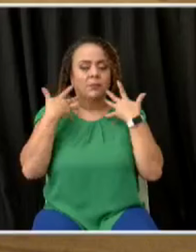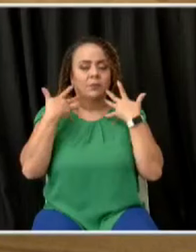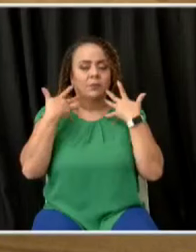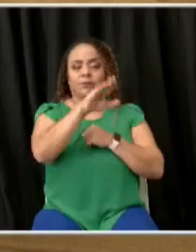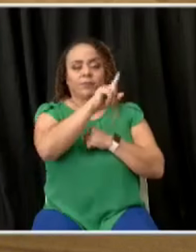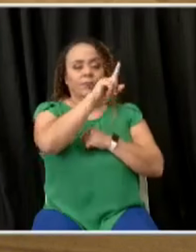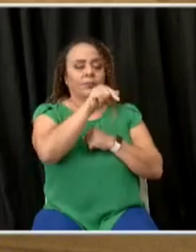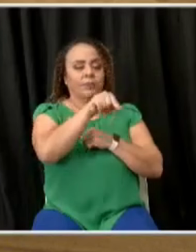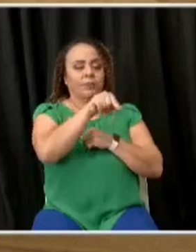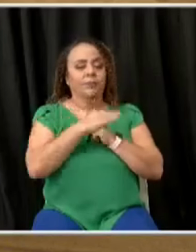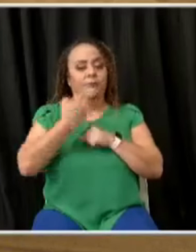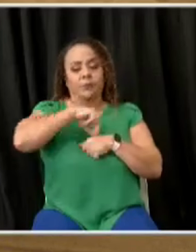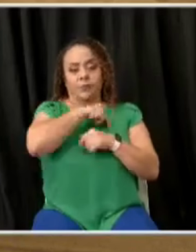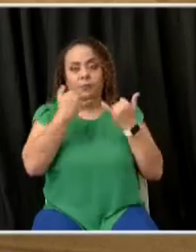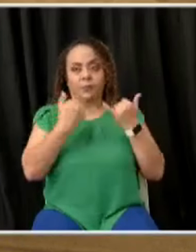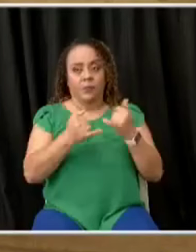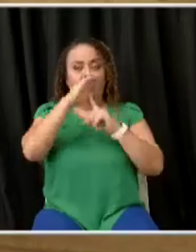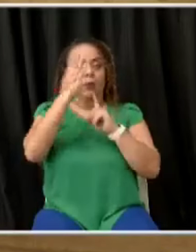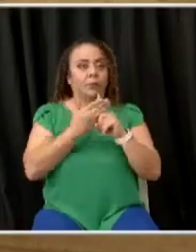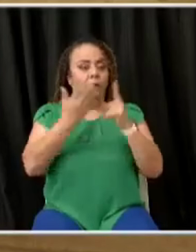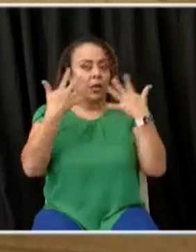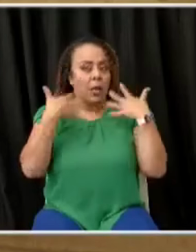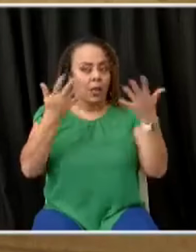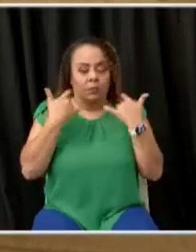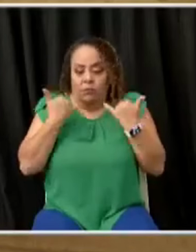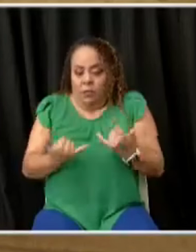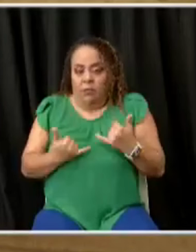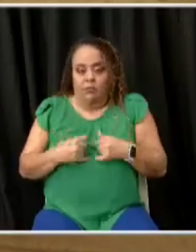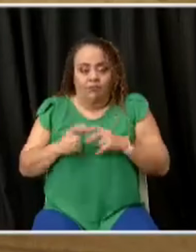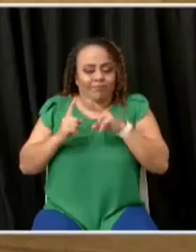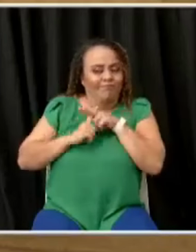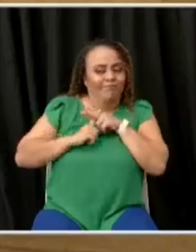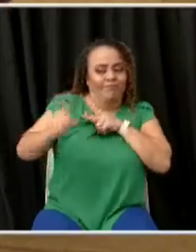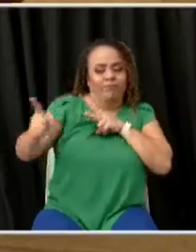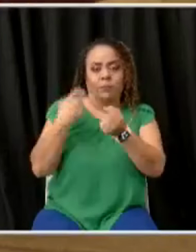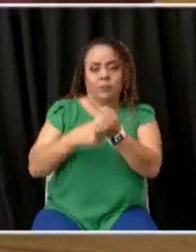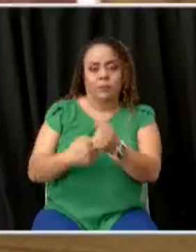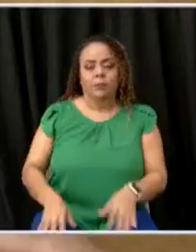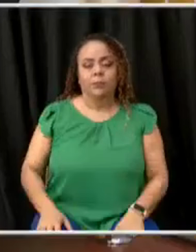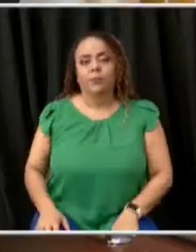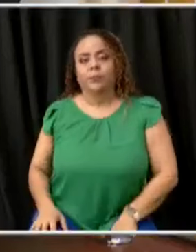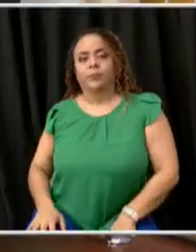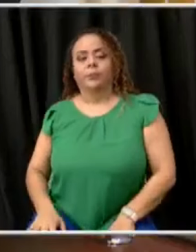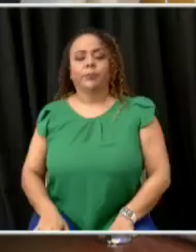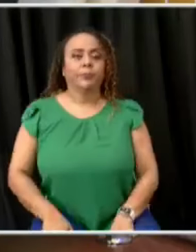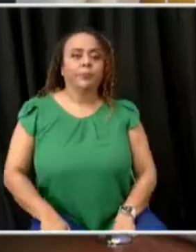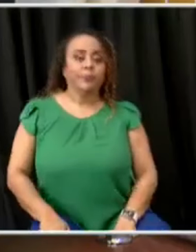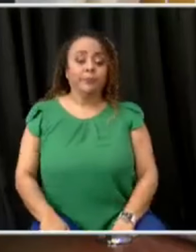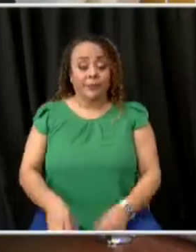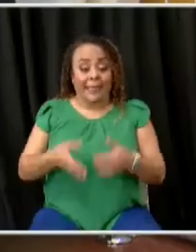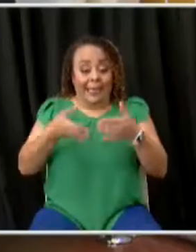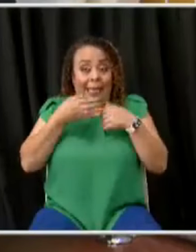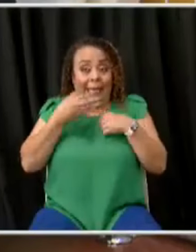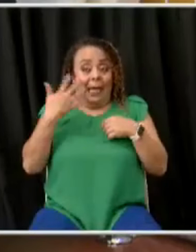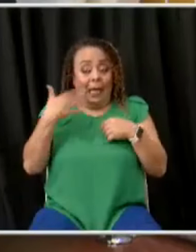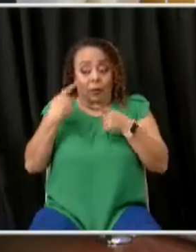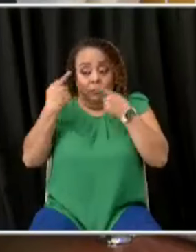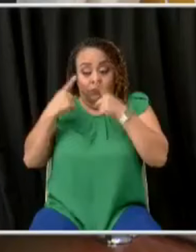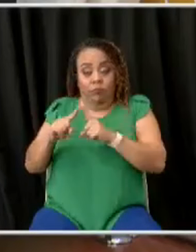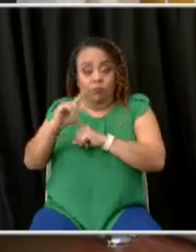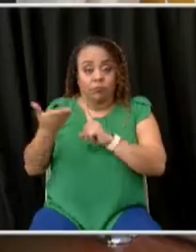nos aclaró, cuando ya estamos en presencia de un golpe de calor, salga corriendo para el hospital. Sí. Cuando el calor es lo que te está produciendo la